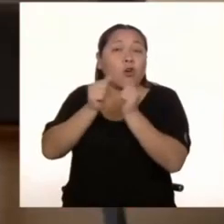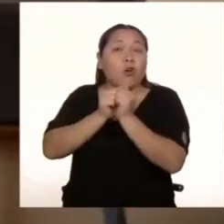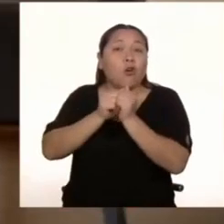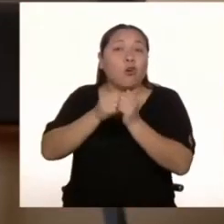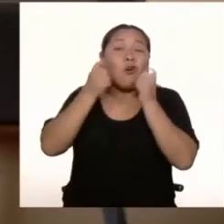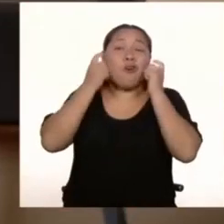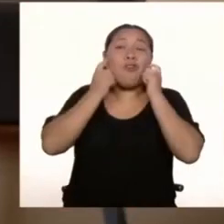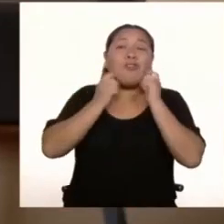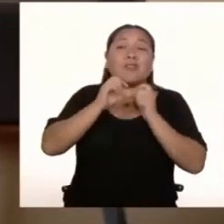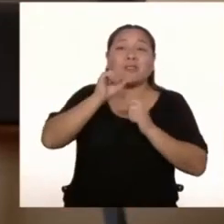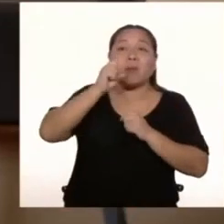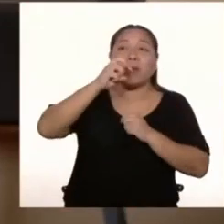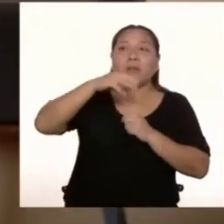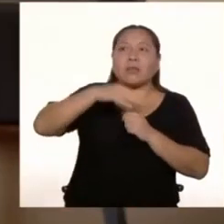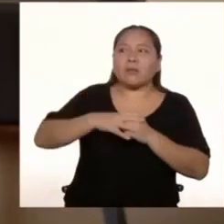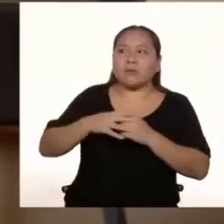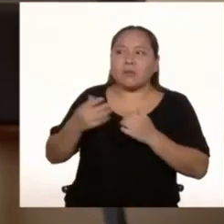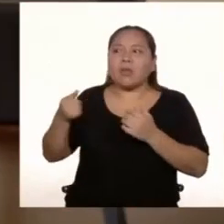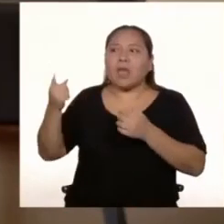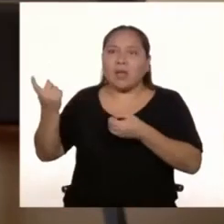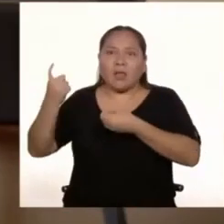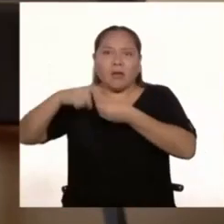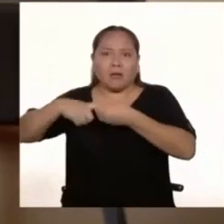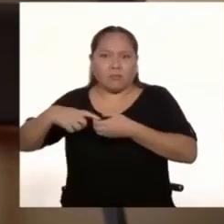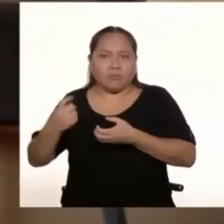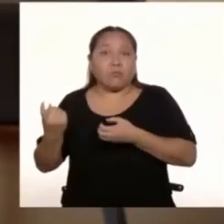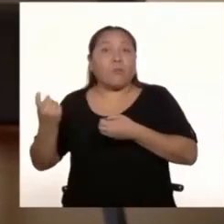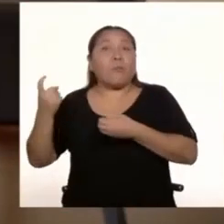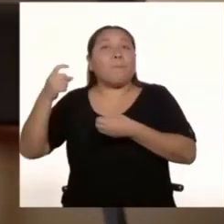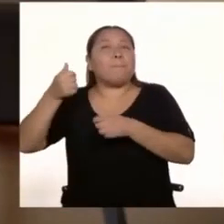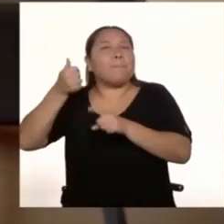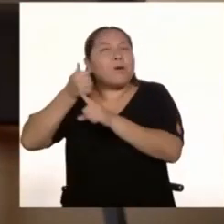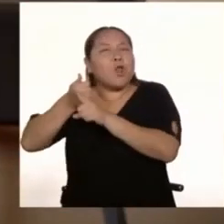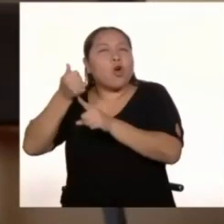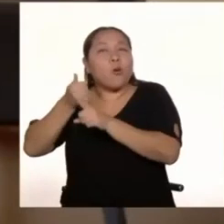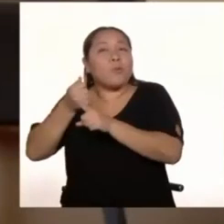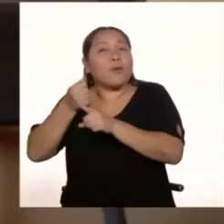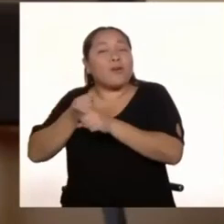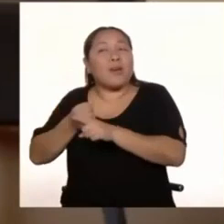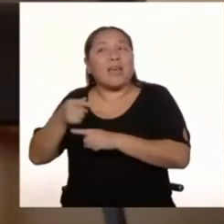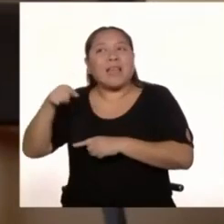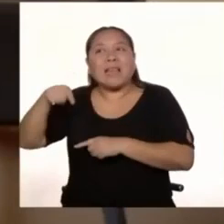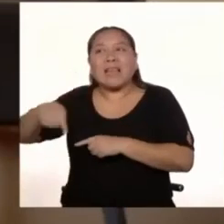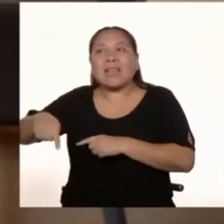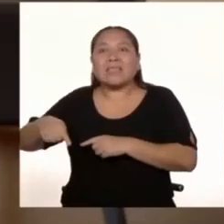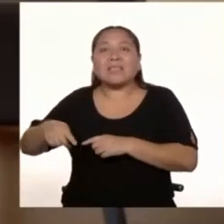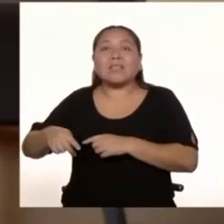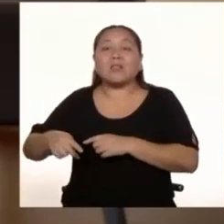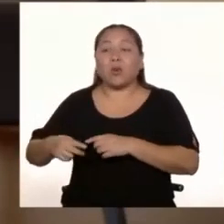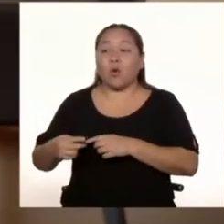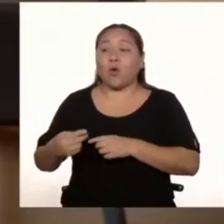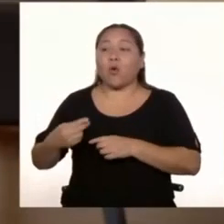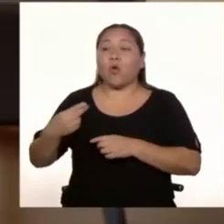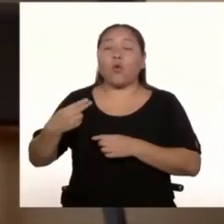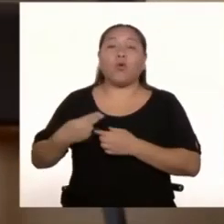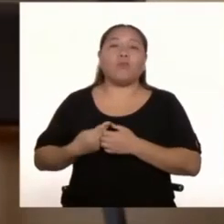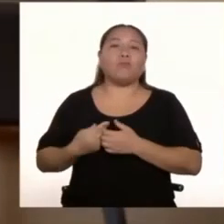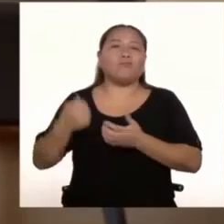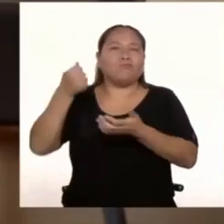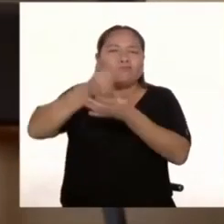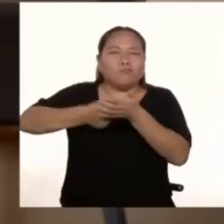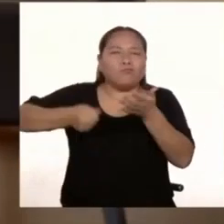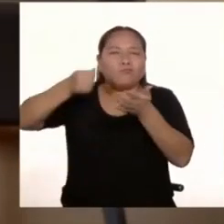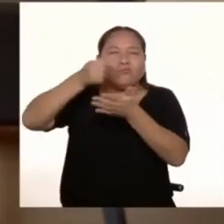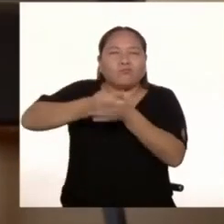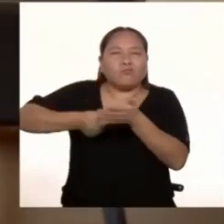va fogueando, digamos, el ejército del Perú, ¿no? Entonces sería un héroe militar, ¿no? Que